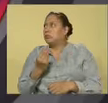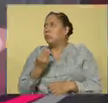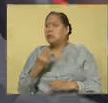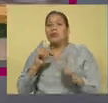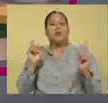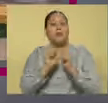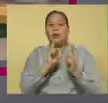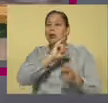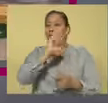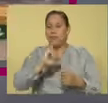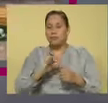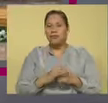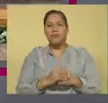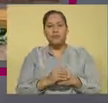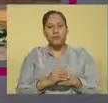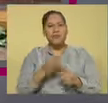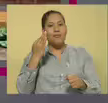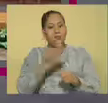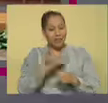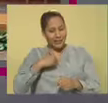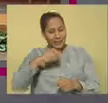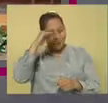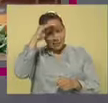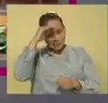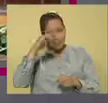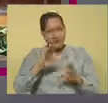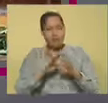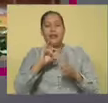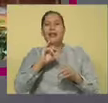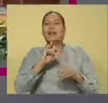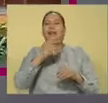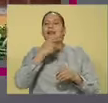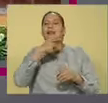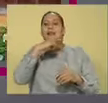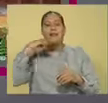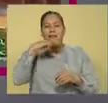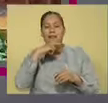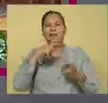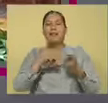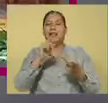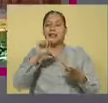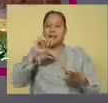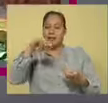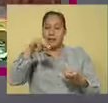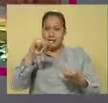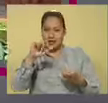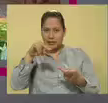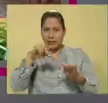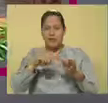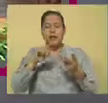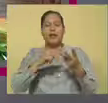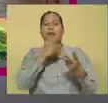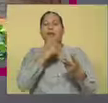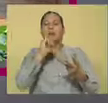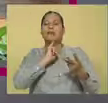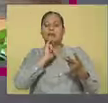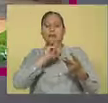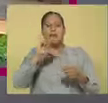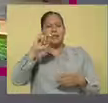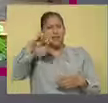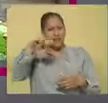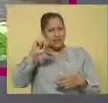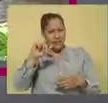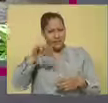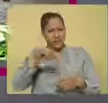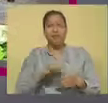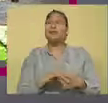ver. Me vienen a la mente rápidamente Cantinflas, Tintán, por supuesto, Pedro Infante, Tintán.